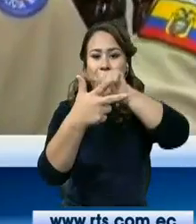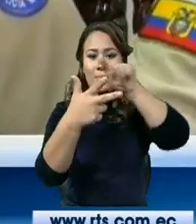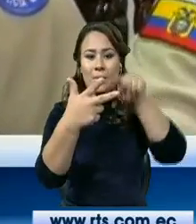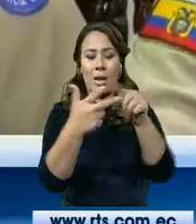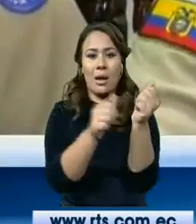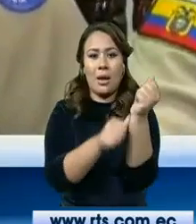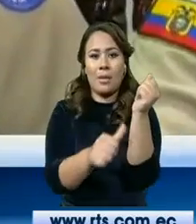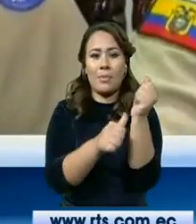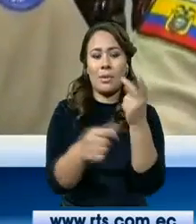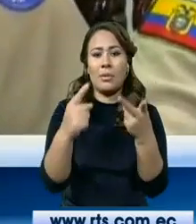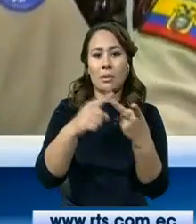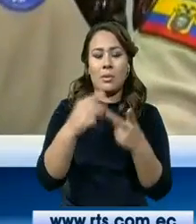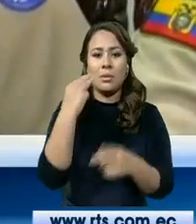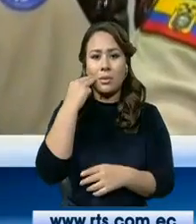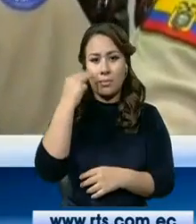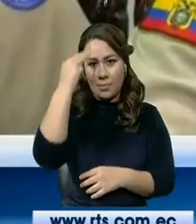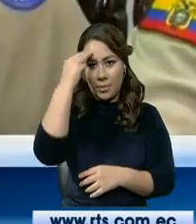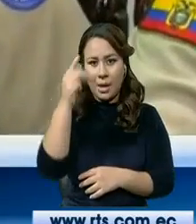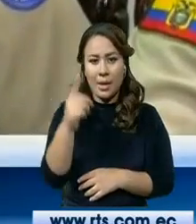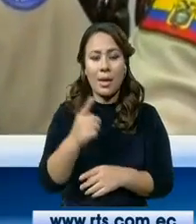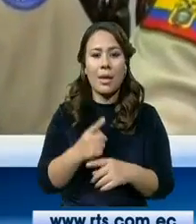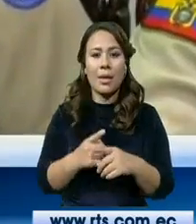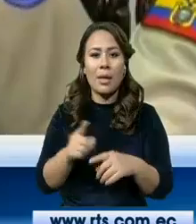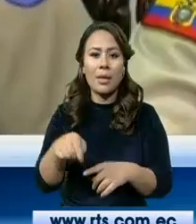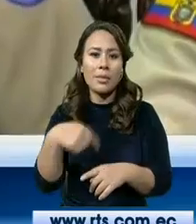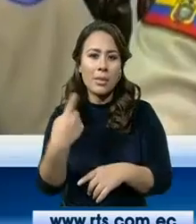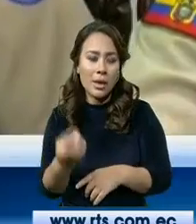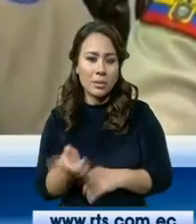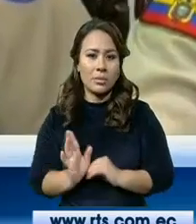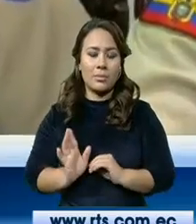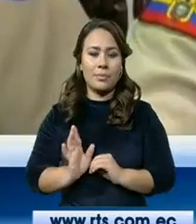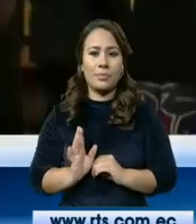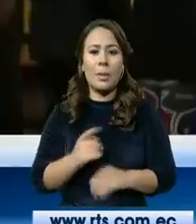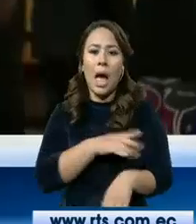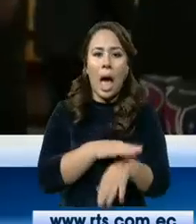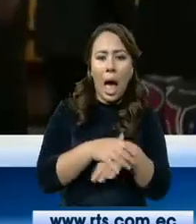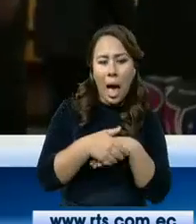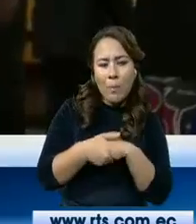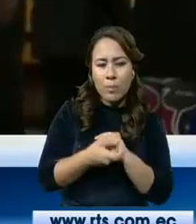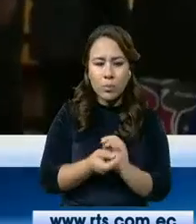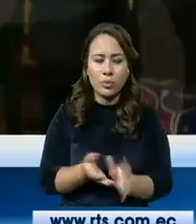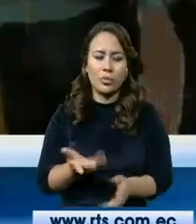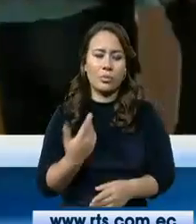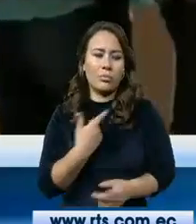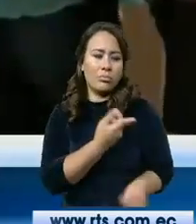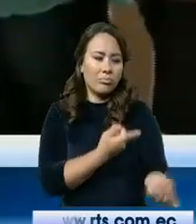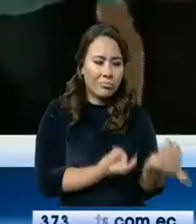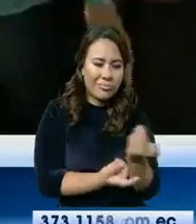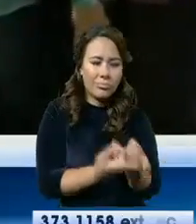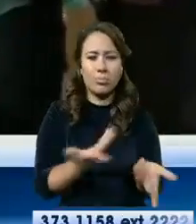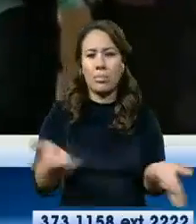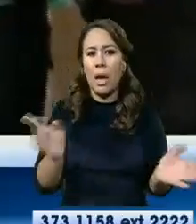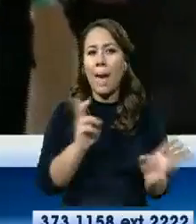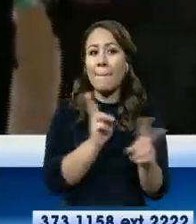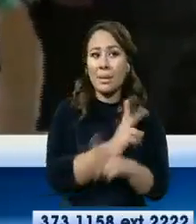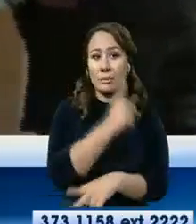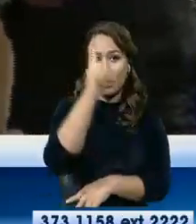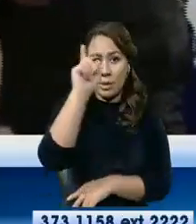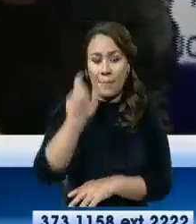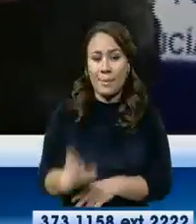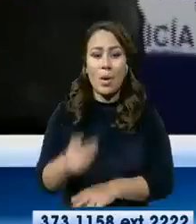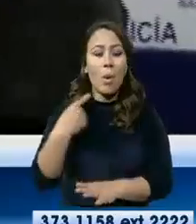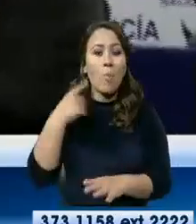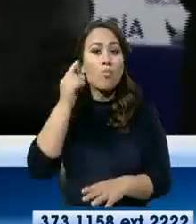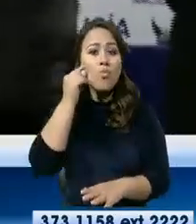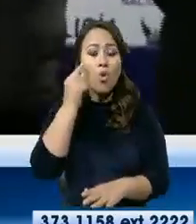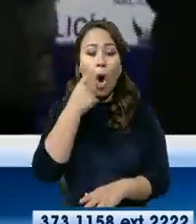dedicaban a los delitos de extorsión, abuso de confianza y estafa. La denuncia de una de las víctimas fue lo que permitió la desarticulación de estas